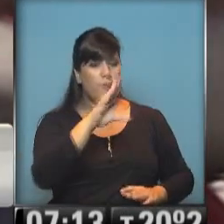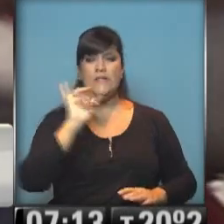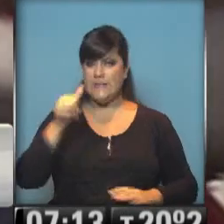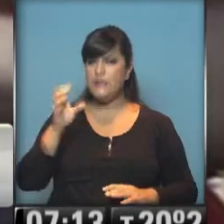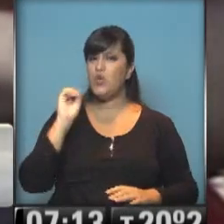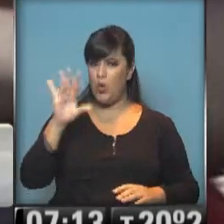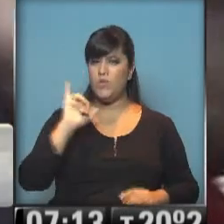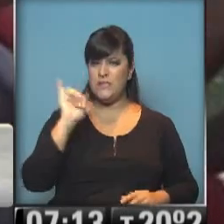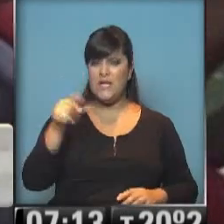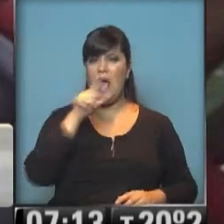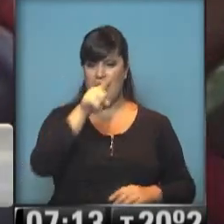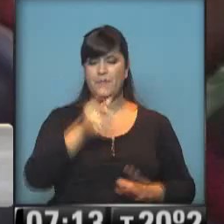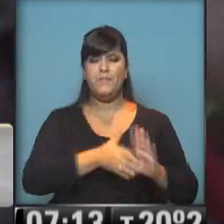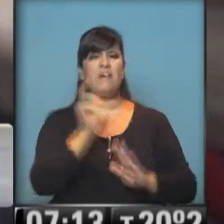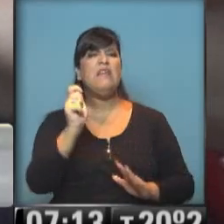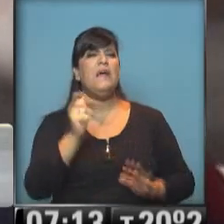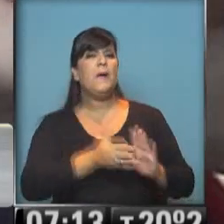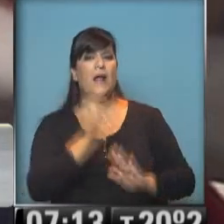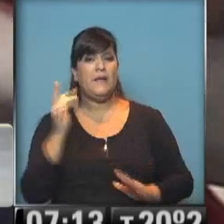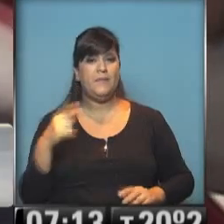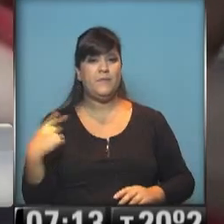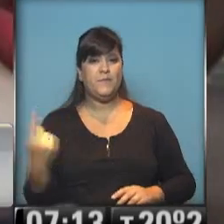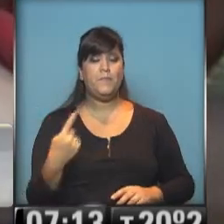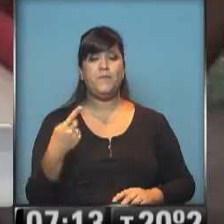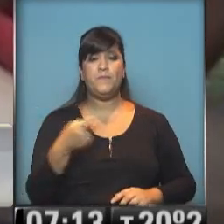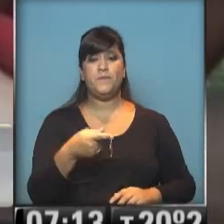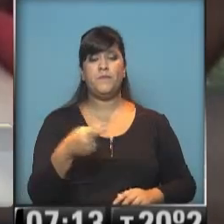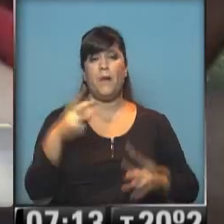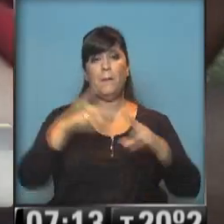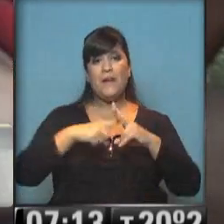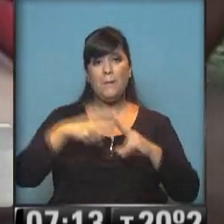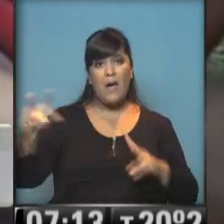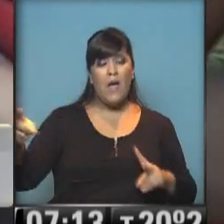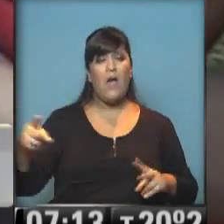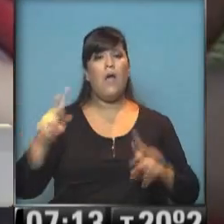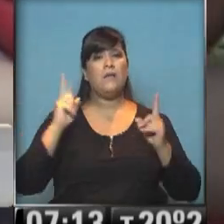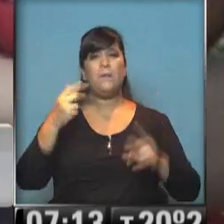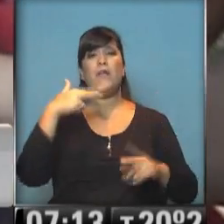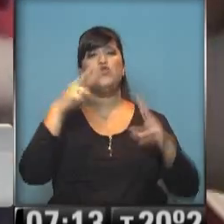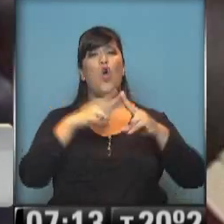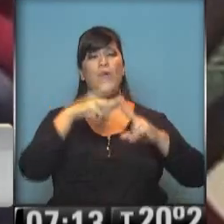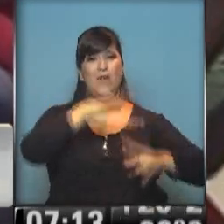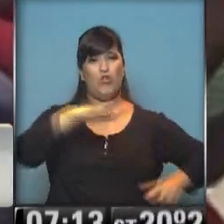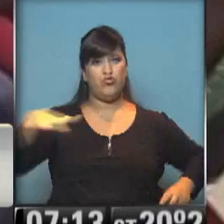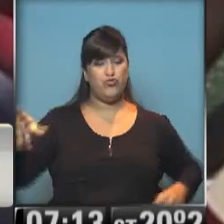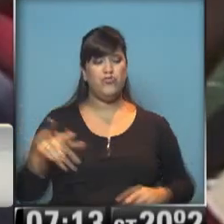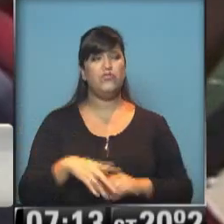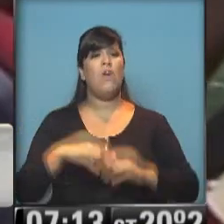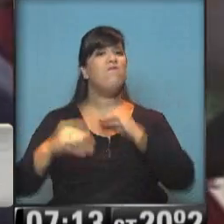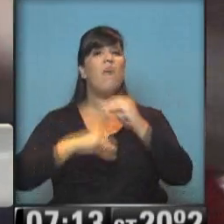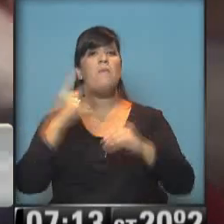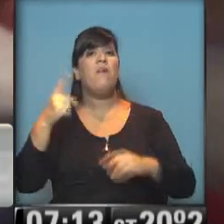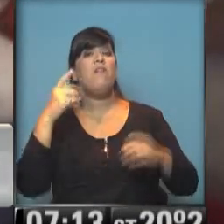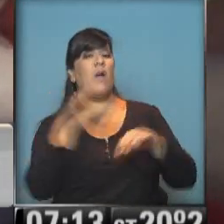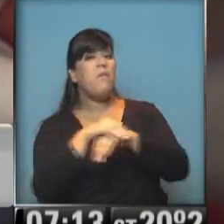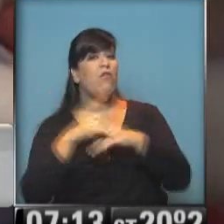El. Claro. Ahí estamos allá. ¿Quiénes van a ir? Ahí va mi prima y mi sobrinito más. ¿El resto de la familia,